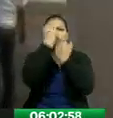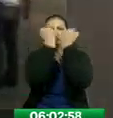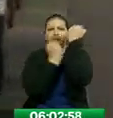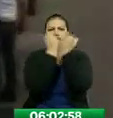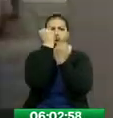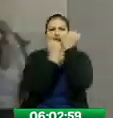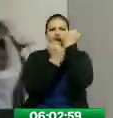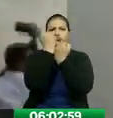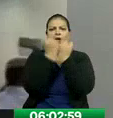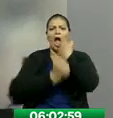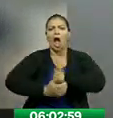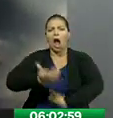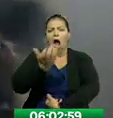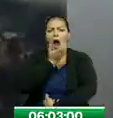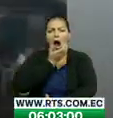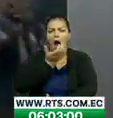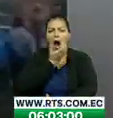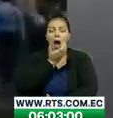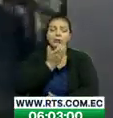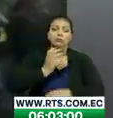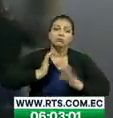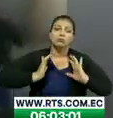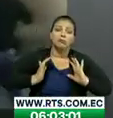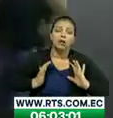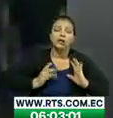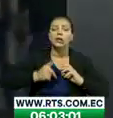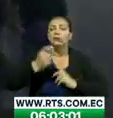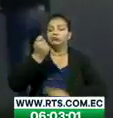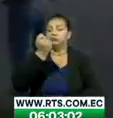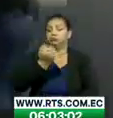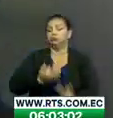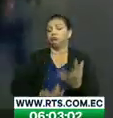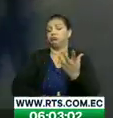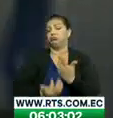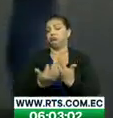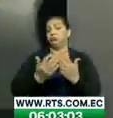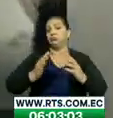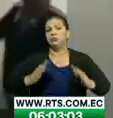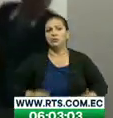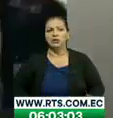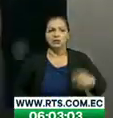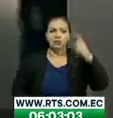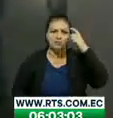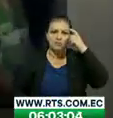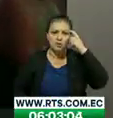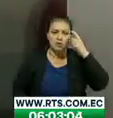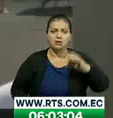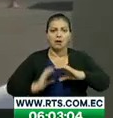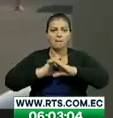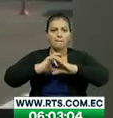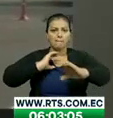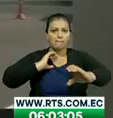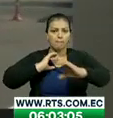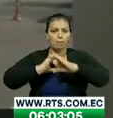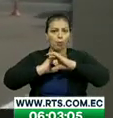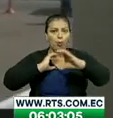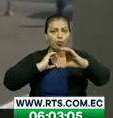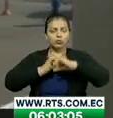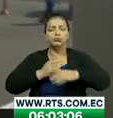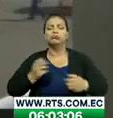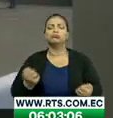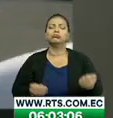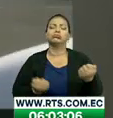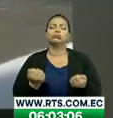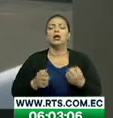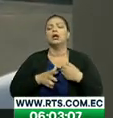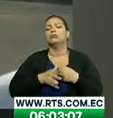descansar y hacer un alto a sus actividades, porque la máquina empieza como medio a rayarse, como a fundirse. Lo que es